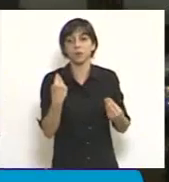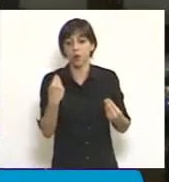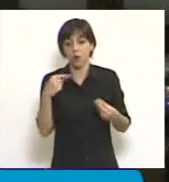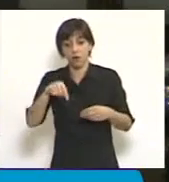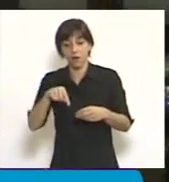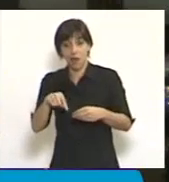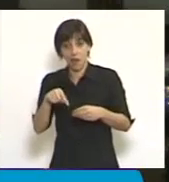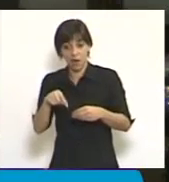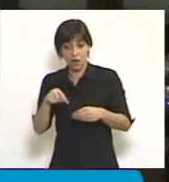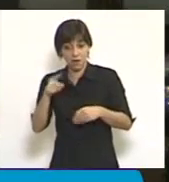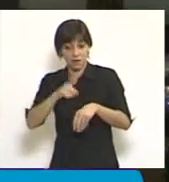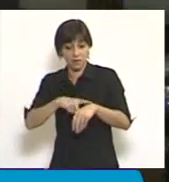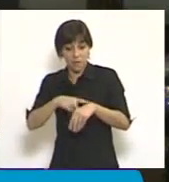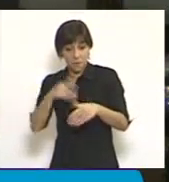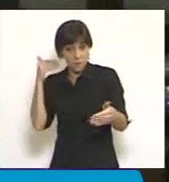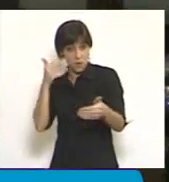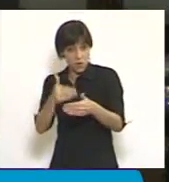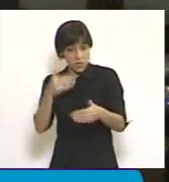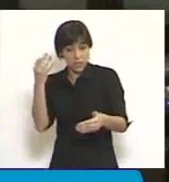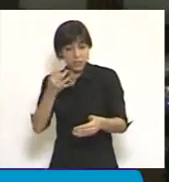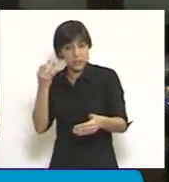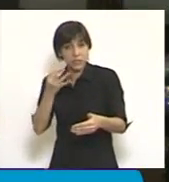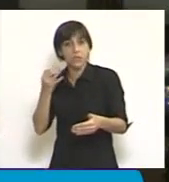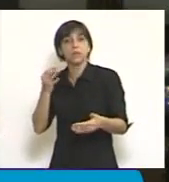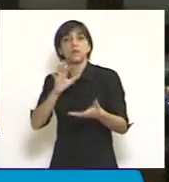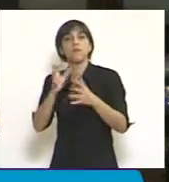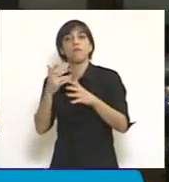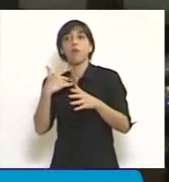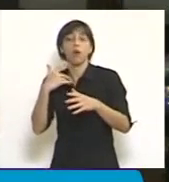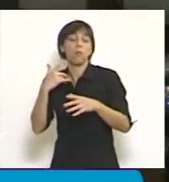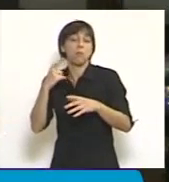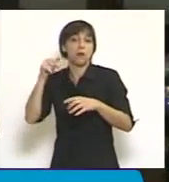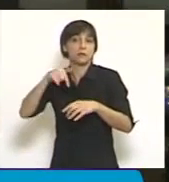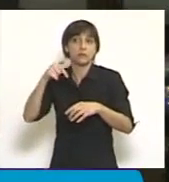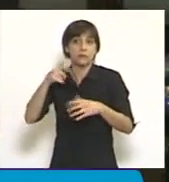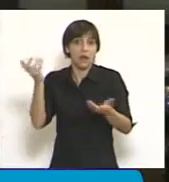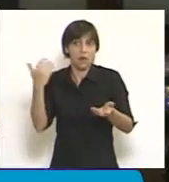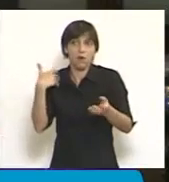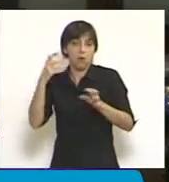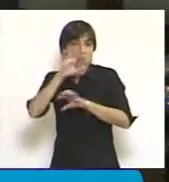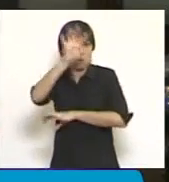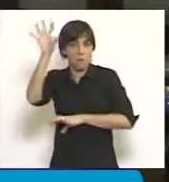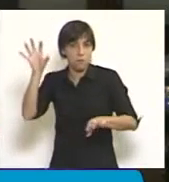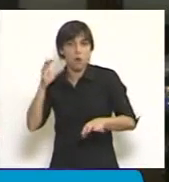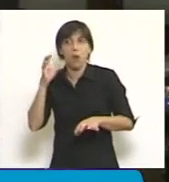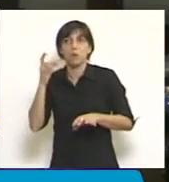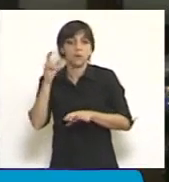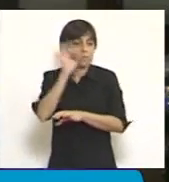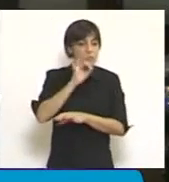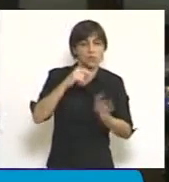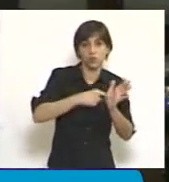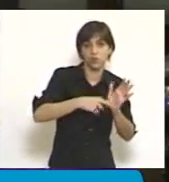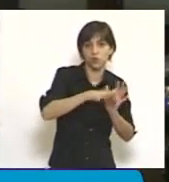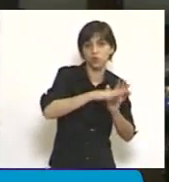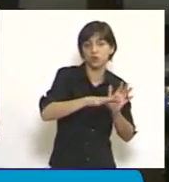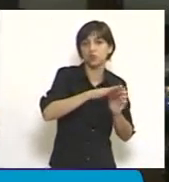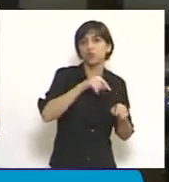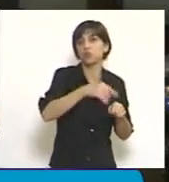a la ciudad de Buenos Aires y después se ponga en vigencia el nuevo Código Procesal Penal. Porque inclusive va a darse la